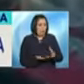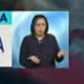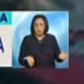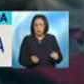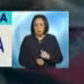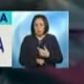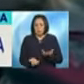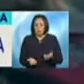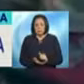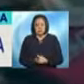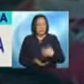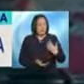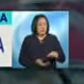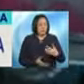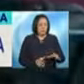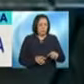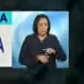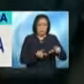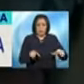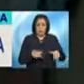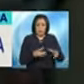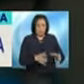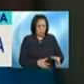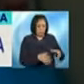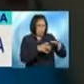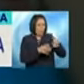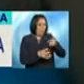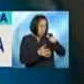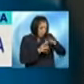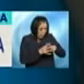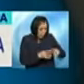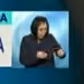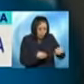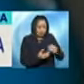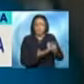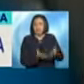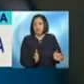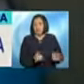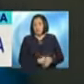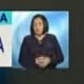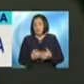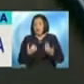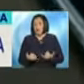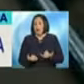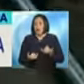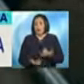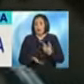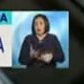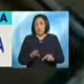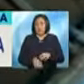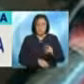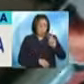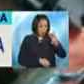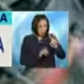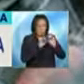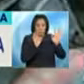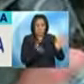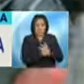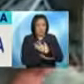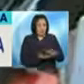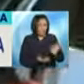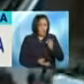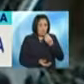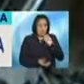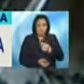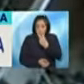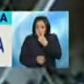verdad es que los reservorios que tenían en estos momentos de agua ya se agotaron en su totalidad. Lo que están haciendo sí, ellos dos es... Días estamos sin comer, 2 días